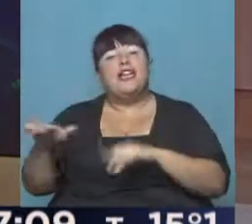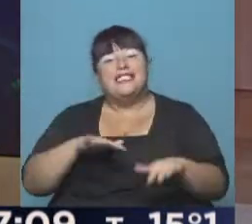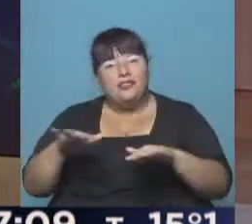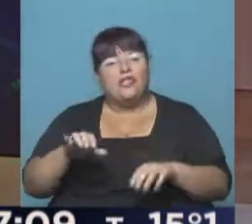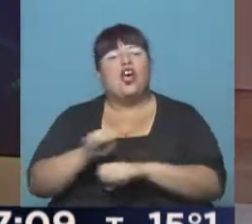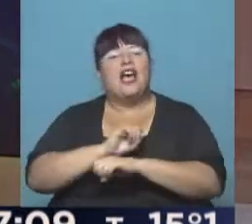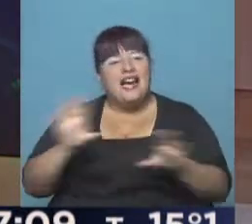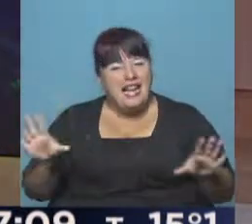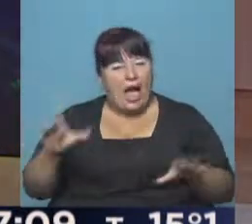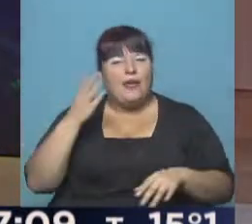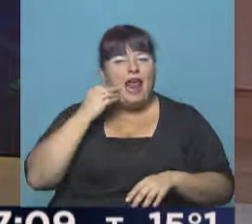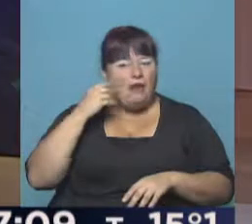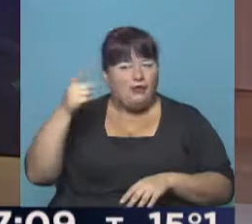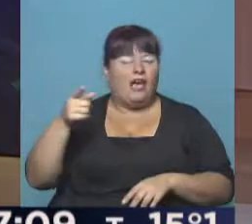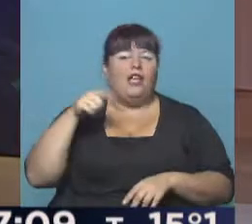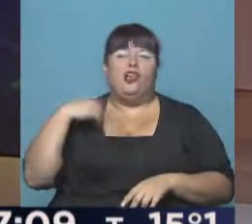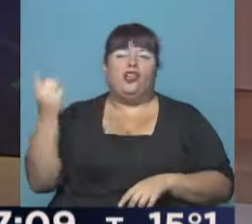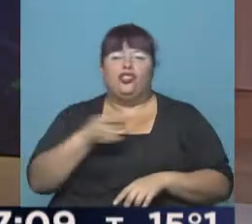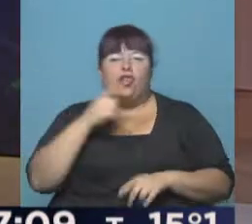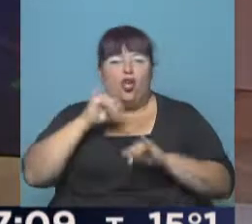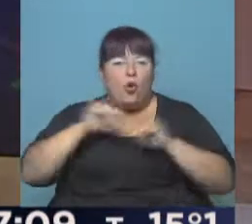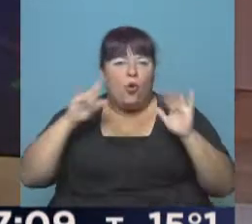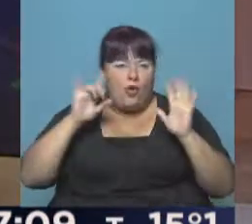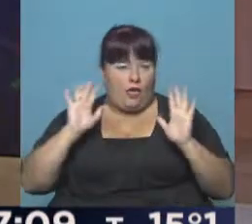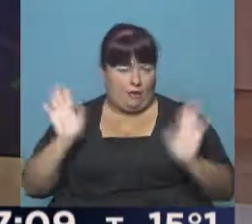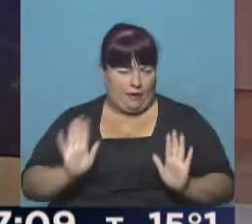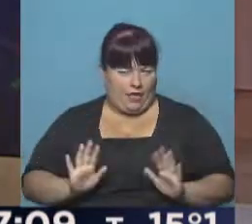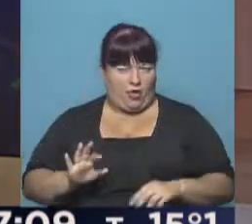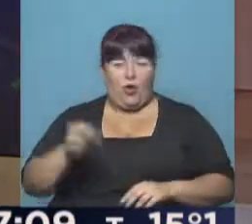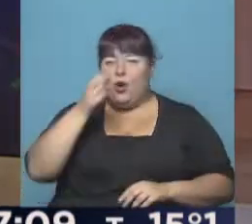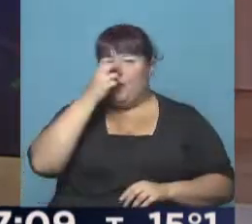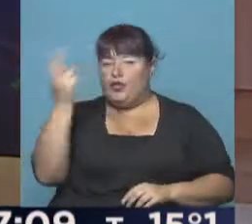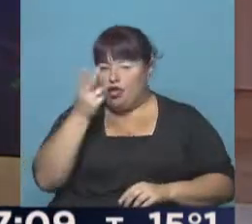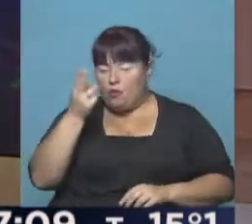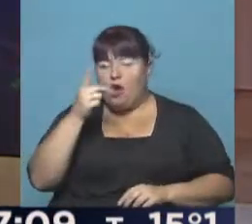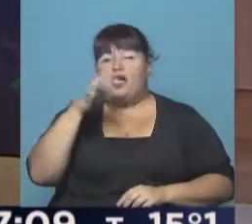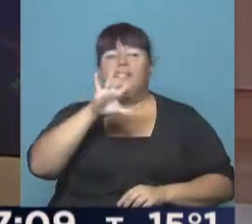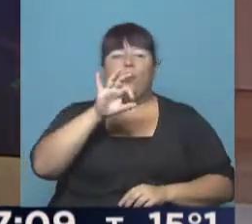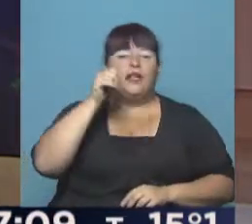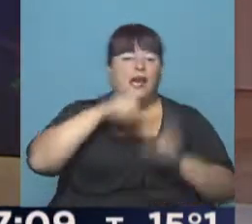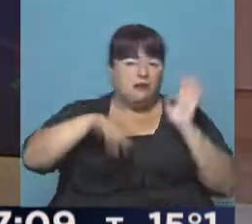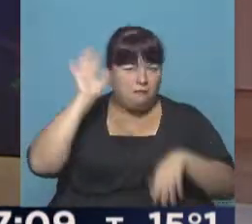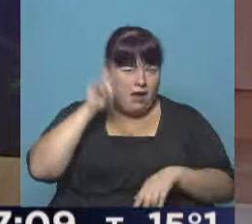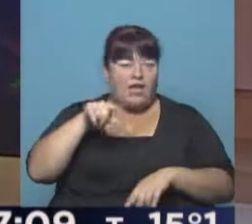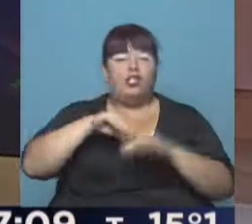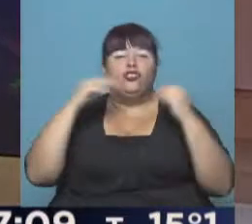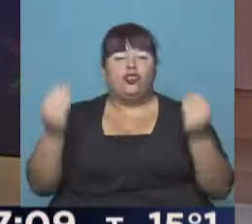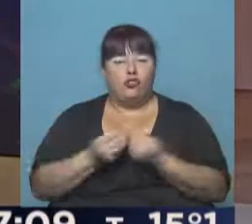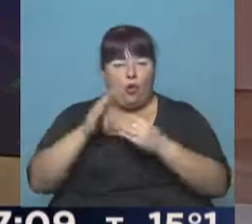es crítica en Gran Bretaña, donde están todos los alertas encendidos. 22 muertos, más de 50 heridos, saldo de este